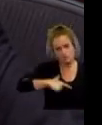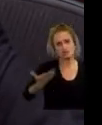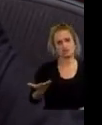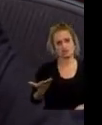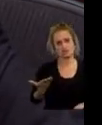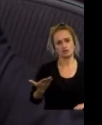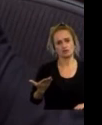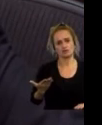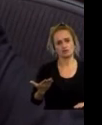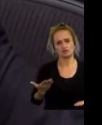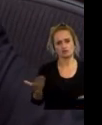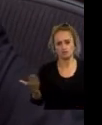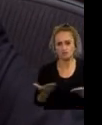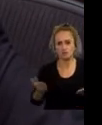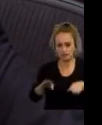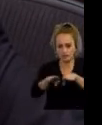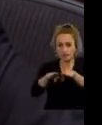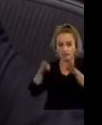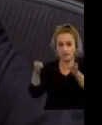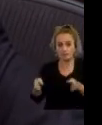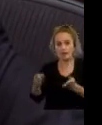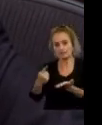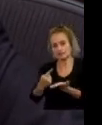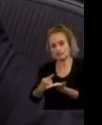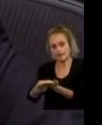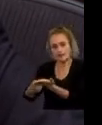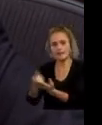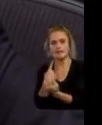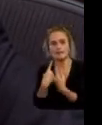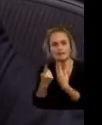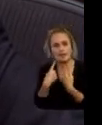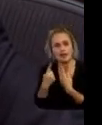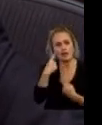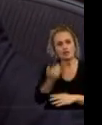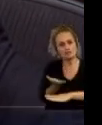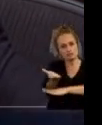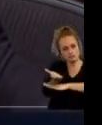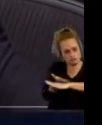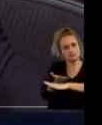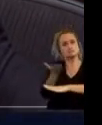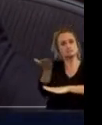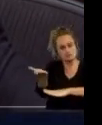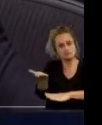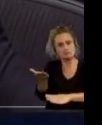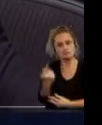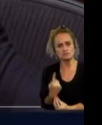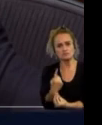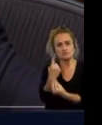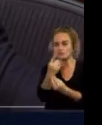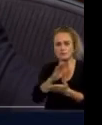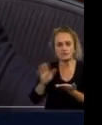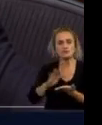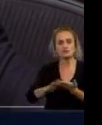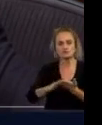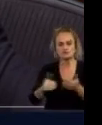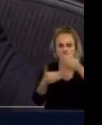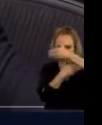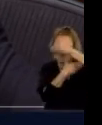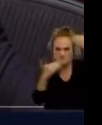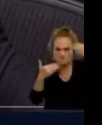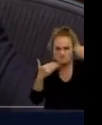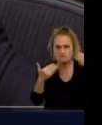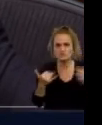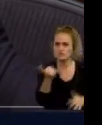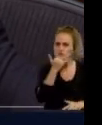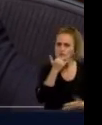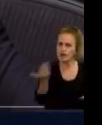están sentados en la mesa de diálogo a exigirle a los grupos armados